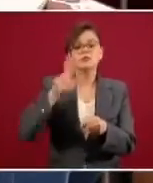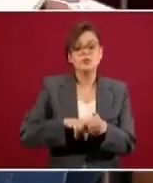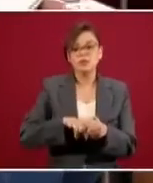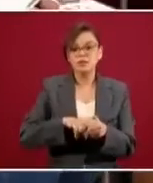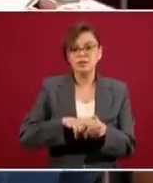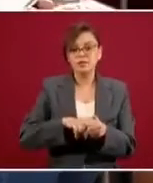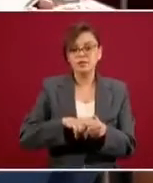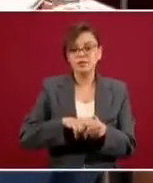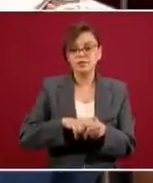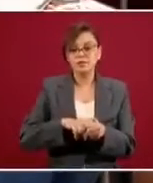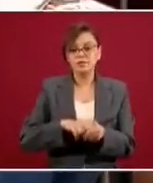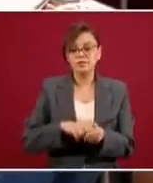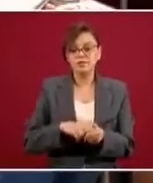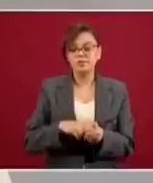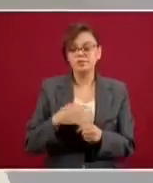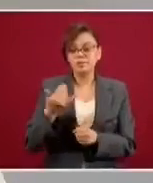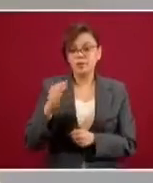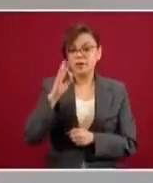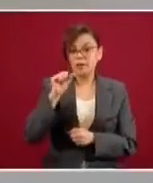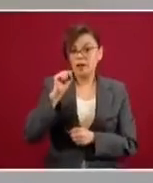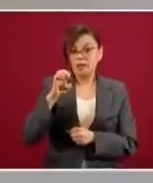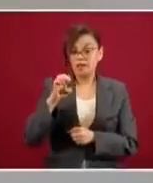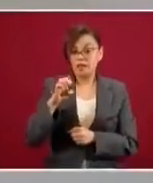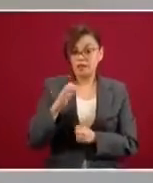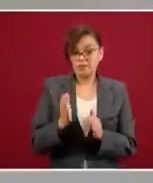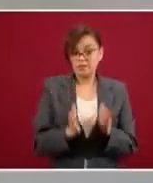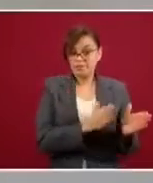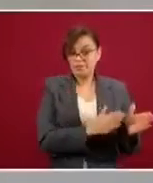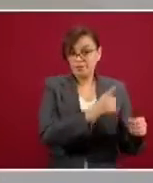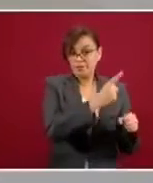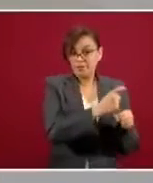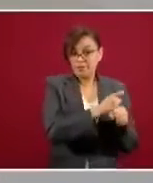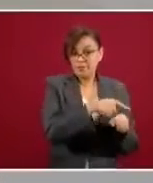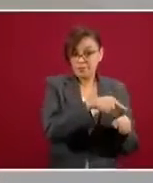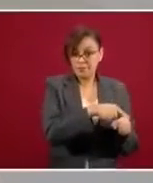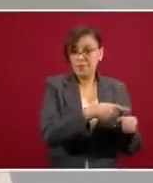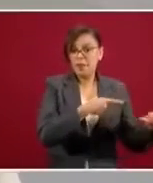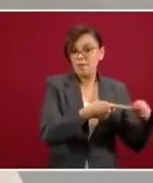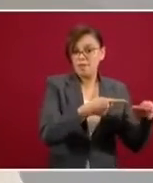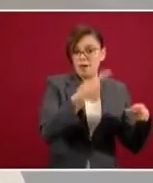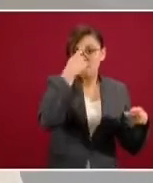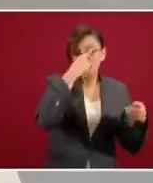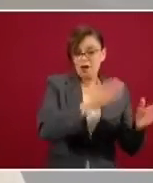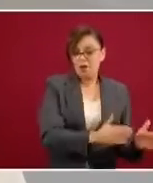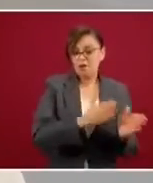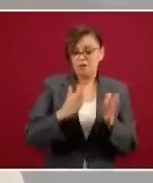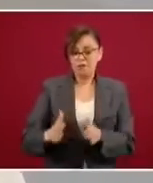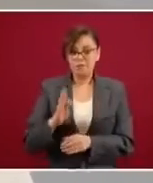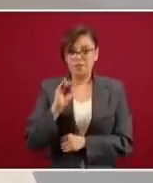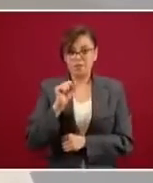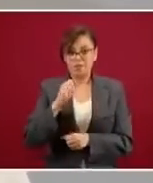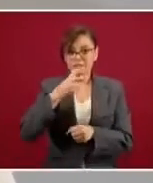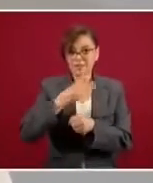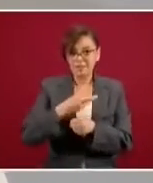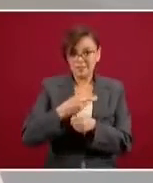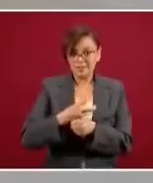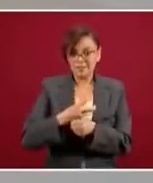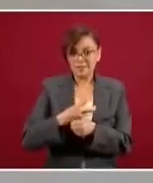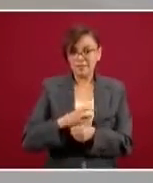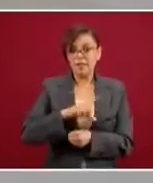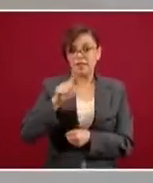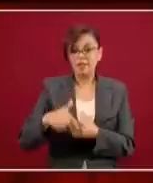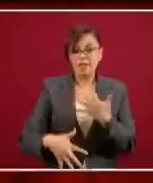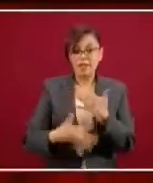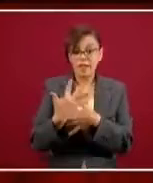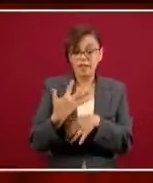en la fase 1 estábamos preparando la fase 2 y la pusimos en práctica 15 días antes de